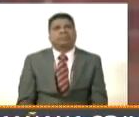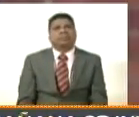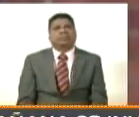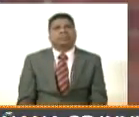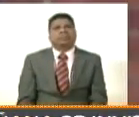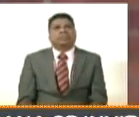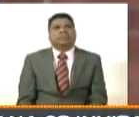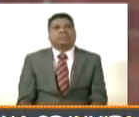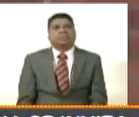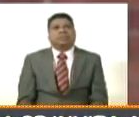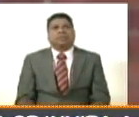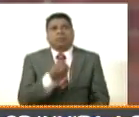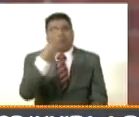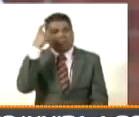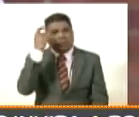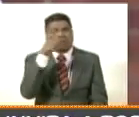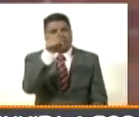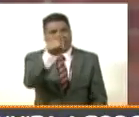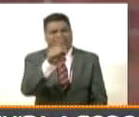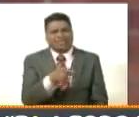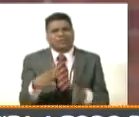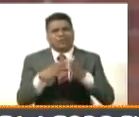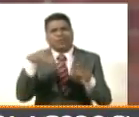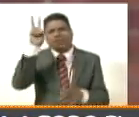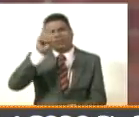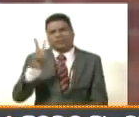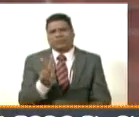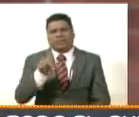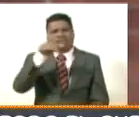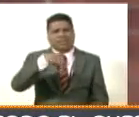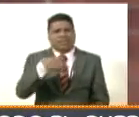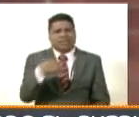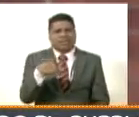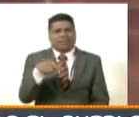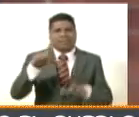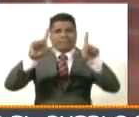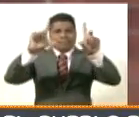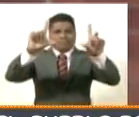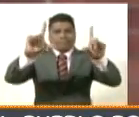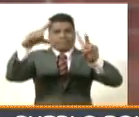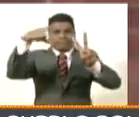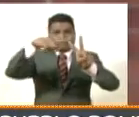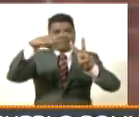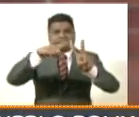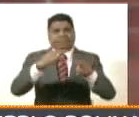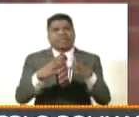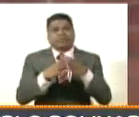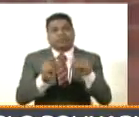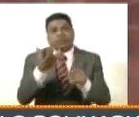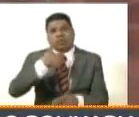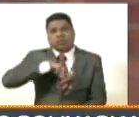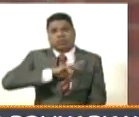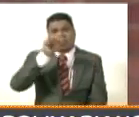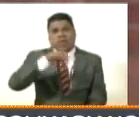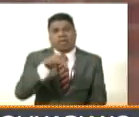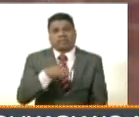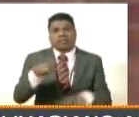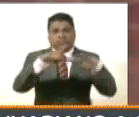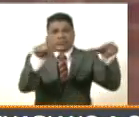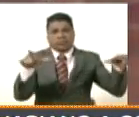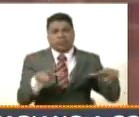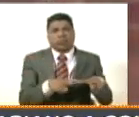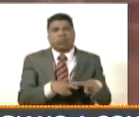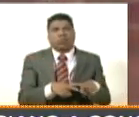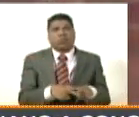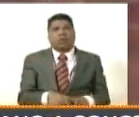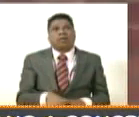Así es, Ana Rosa, muy buenos días para ti, los amigos de Venezolana de Televisión, quienes nos sintonizan a esta hora. En efecto, nosotros nos encontramos en la sede del Ministerio del Poder